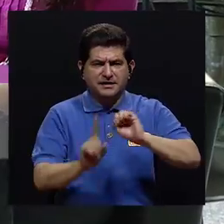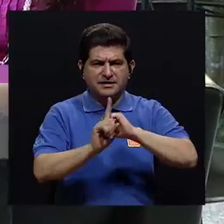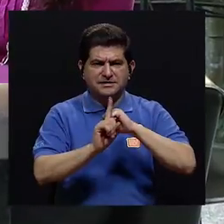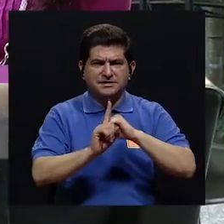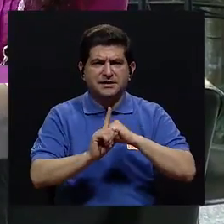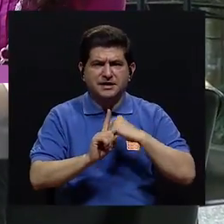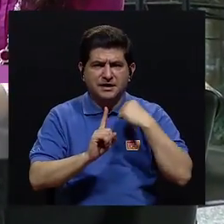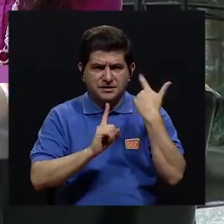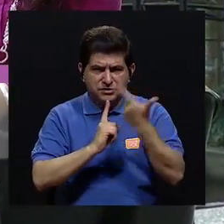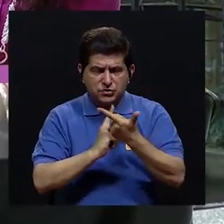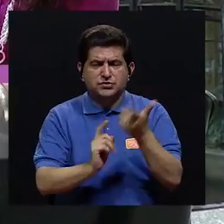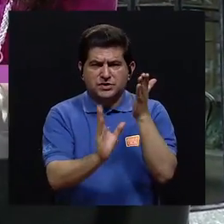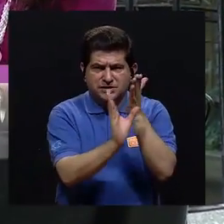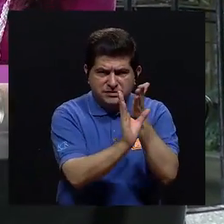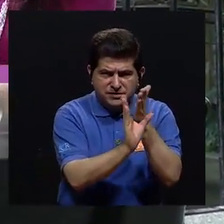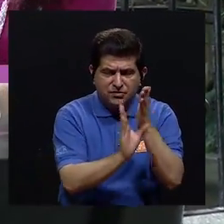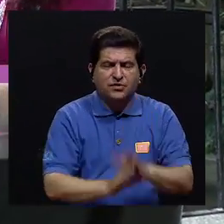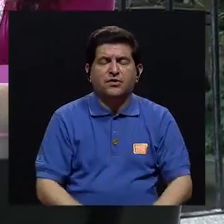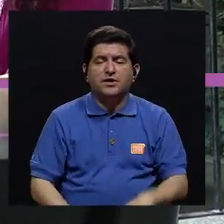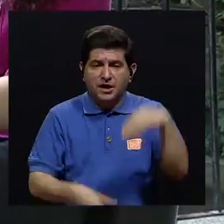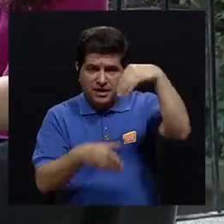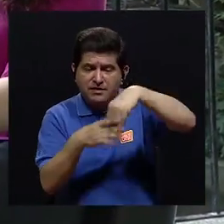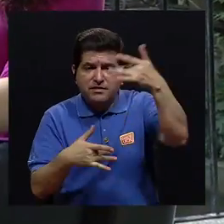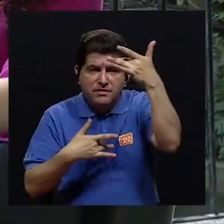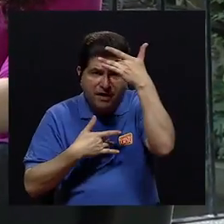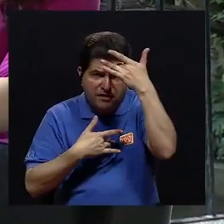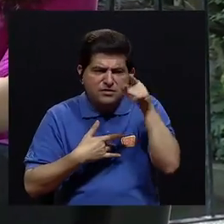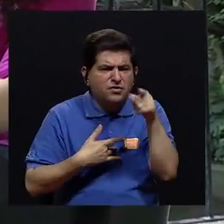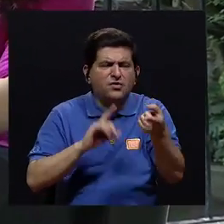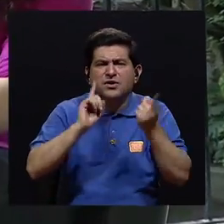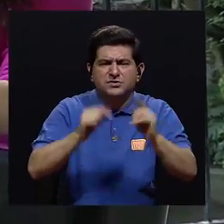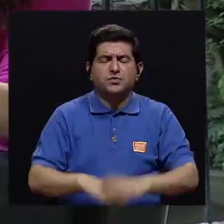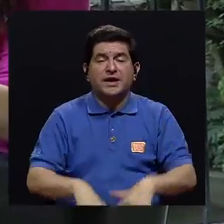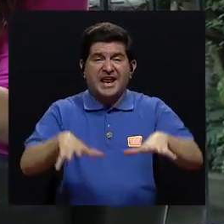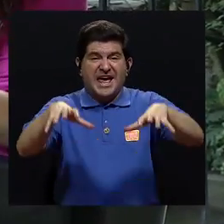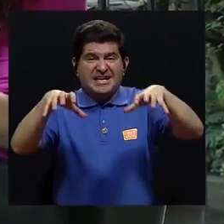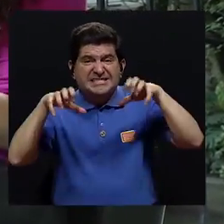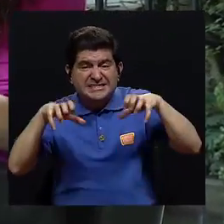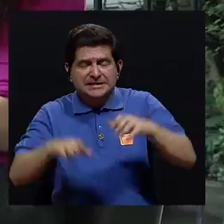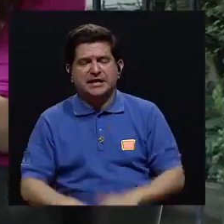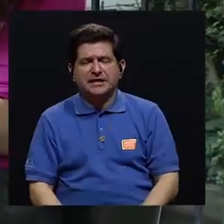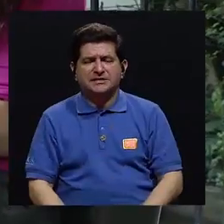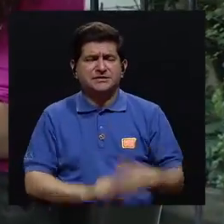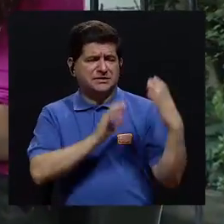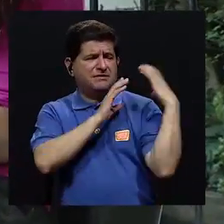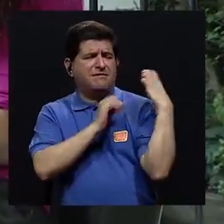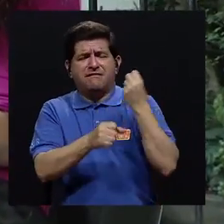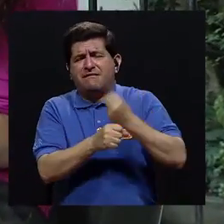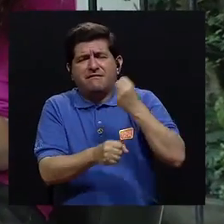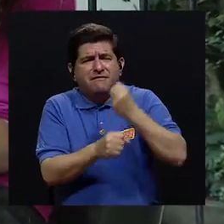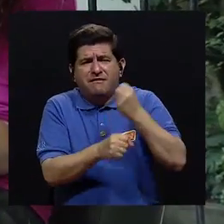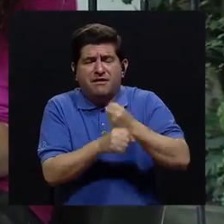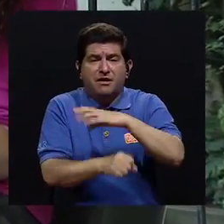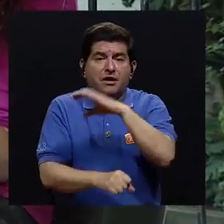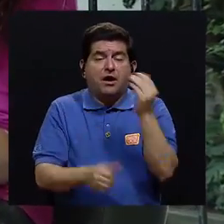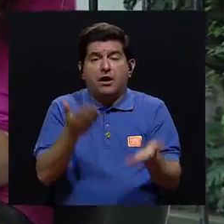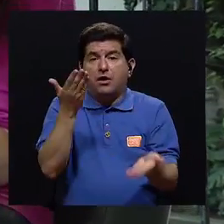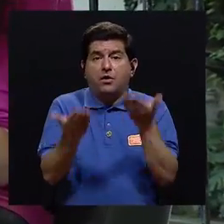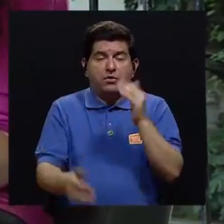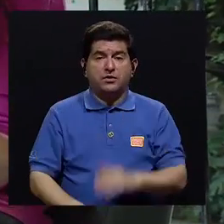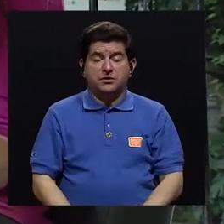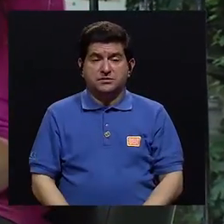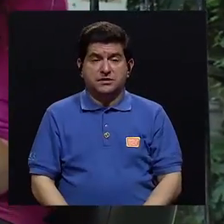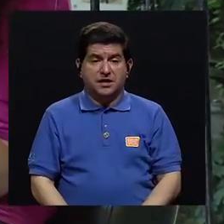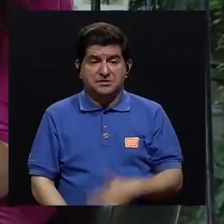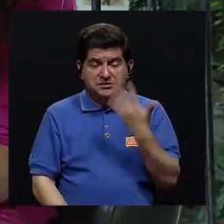psicosociales como una enfermedad laboral, y cuando hablamos de factores psicosociales es estrés, carga de trabajo, o muchas veces podría